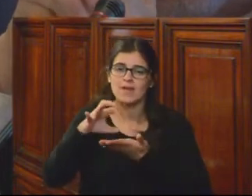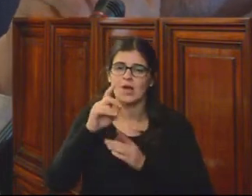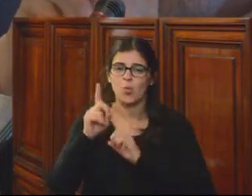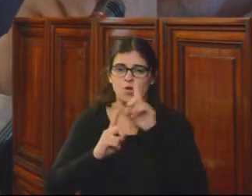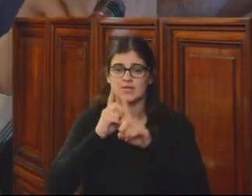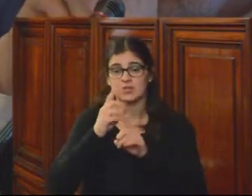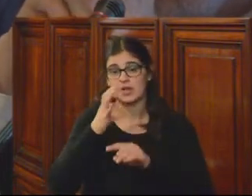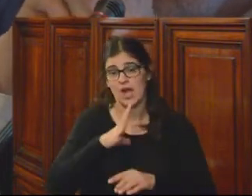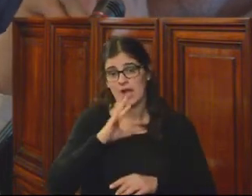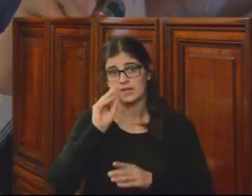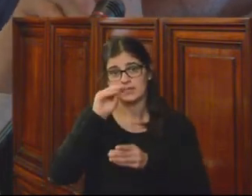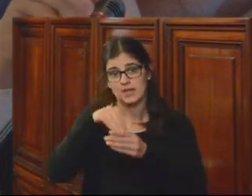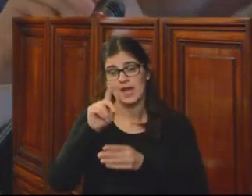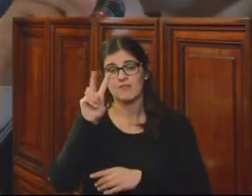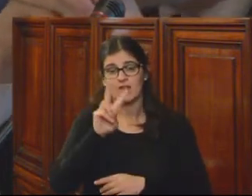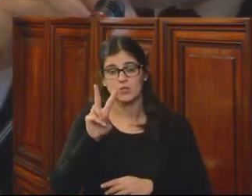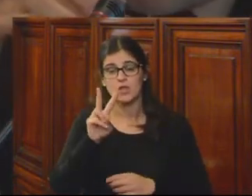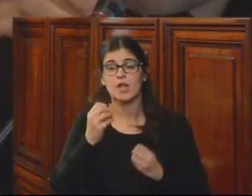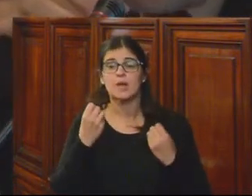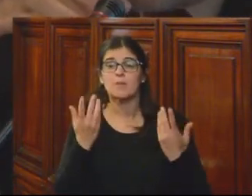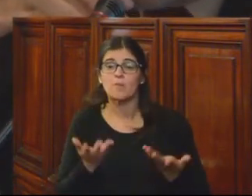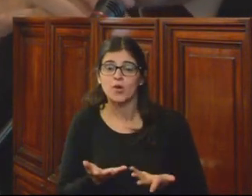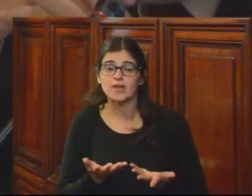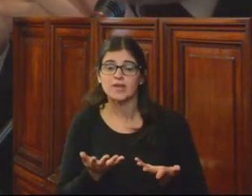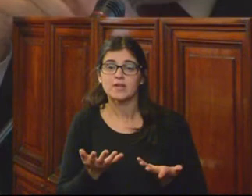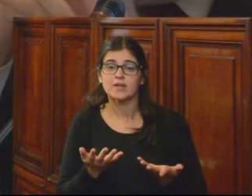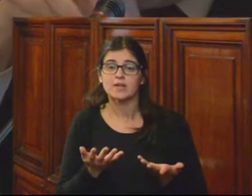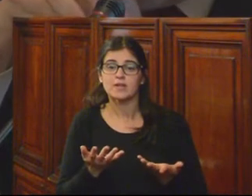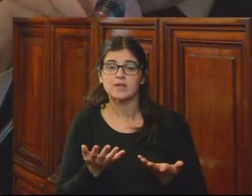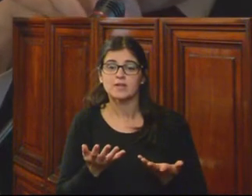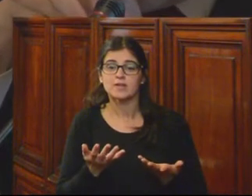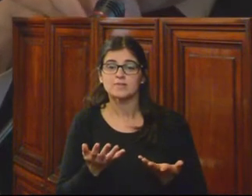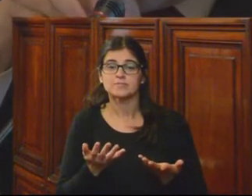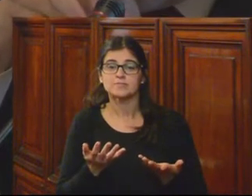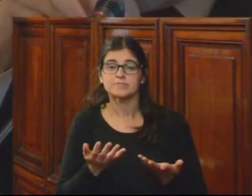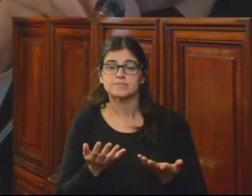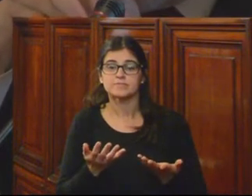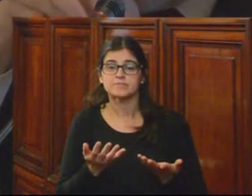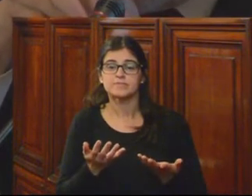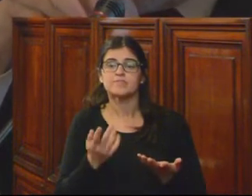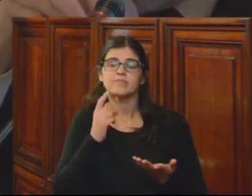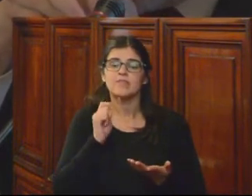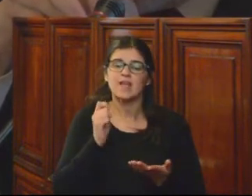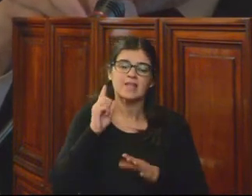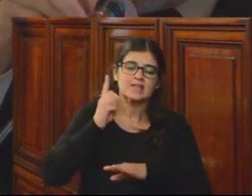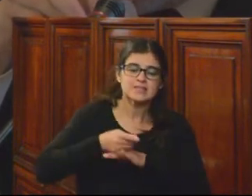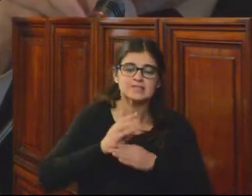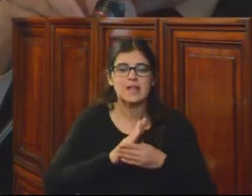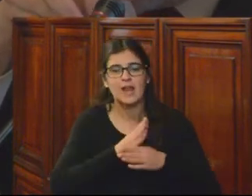en Venezuela, porque sería, por una parte, el quien decide el